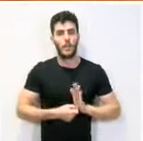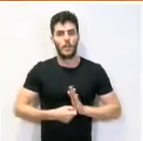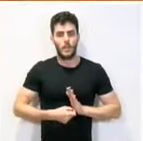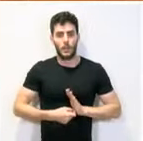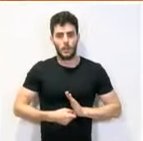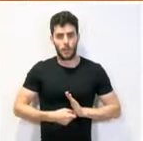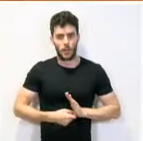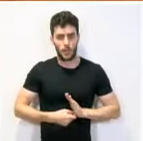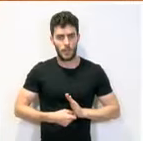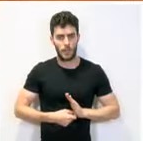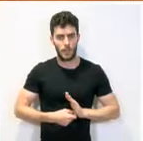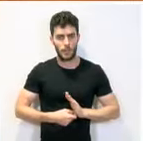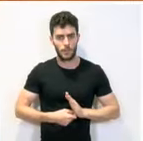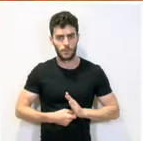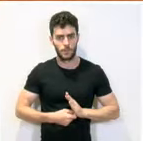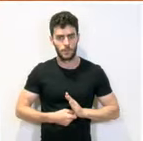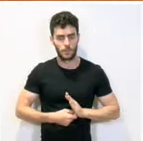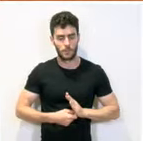de